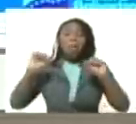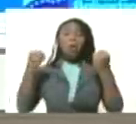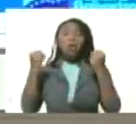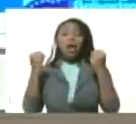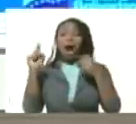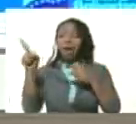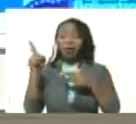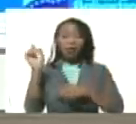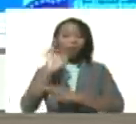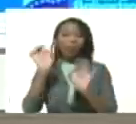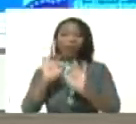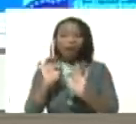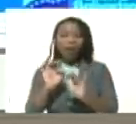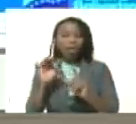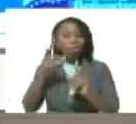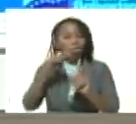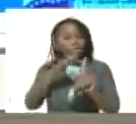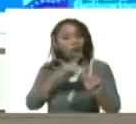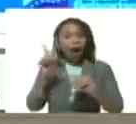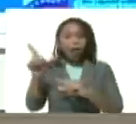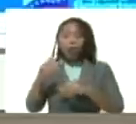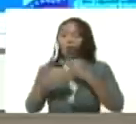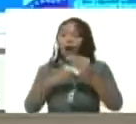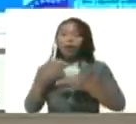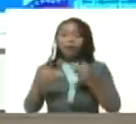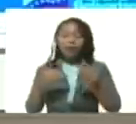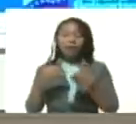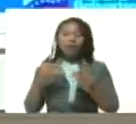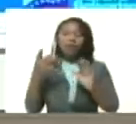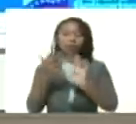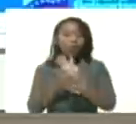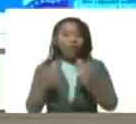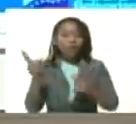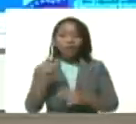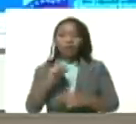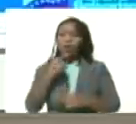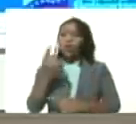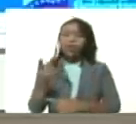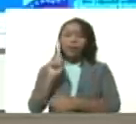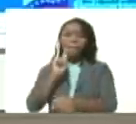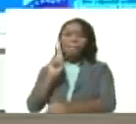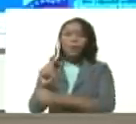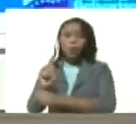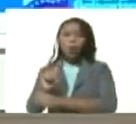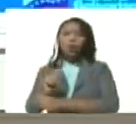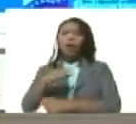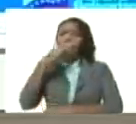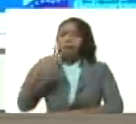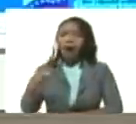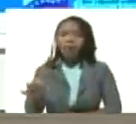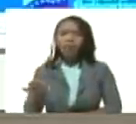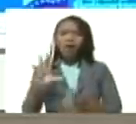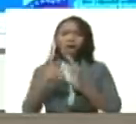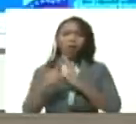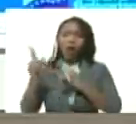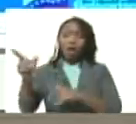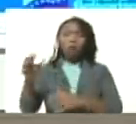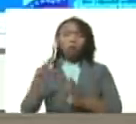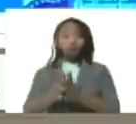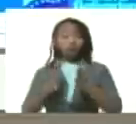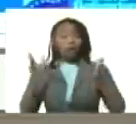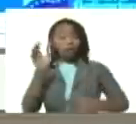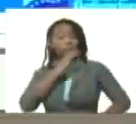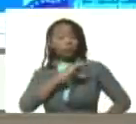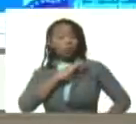persiguen. Él no es objeto de delitos de odio. A él no lo llaman rata, ladrón. No, no, él es un gran señor en